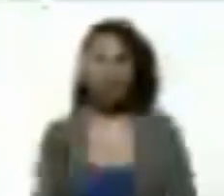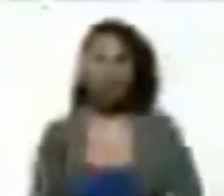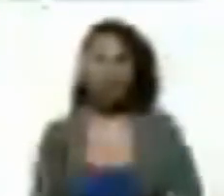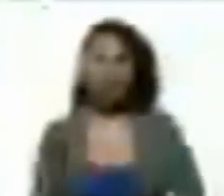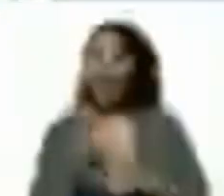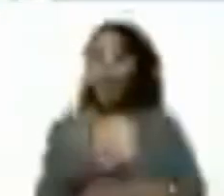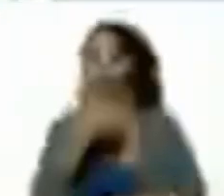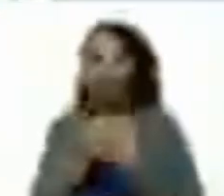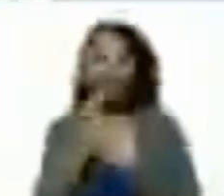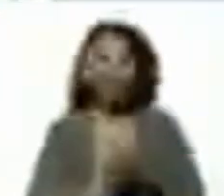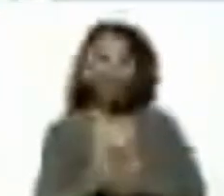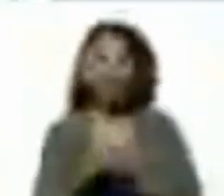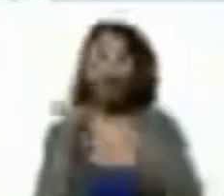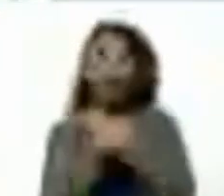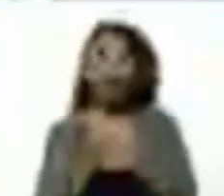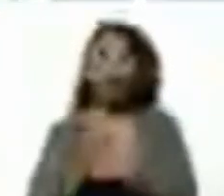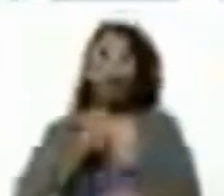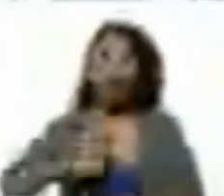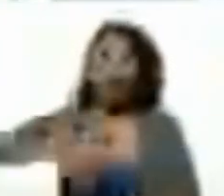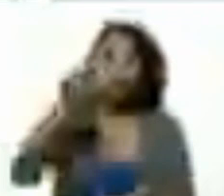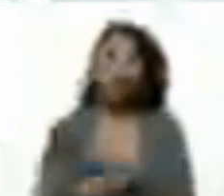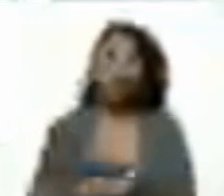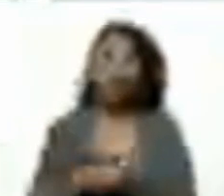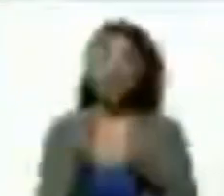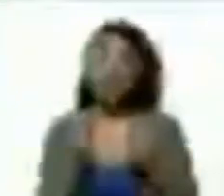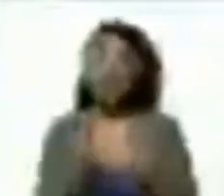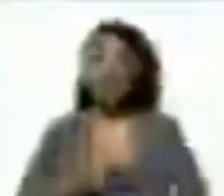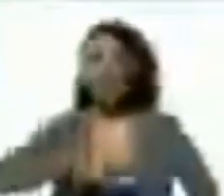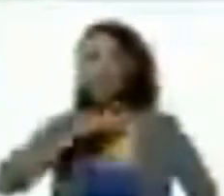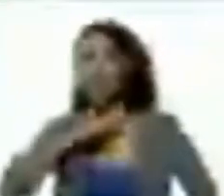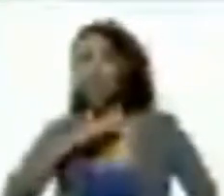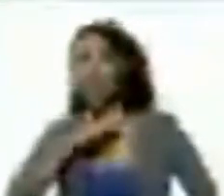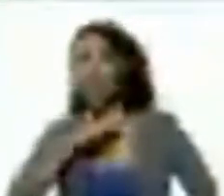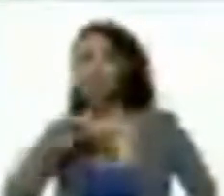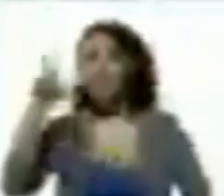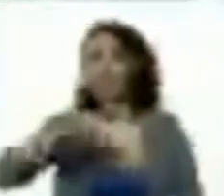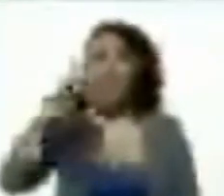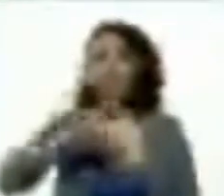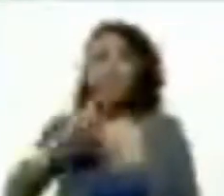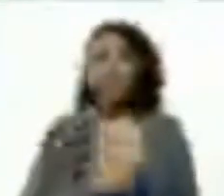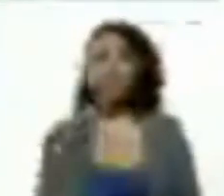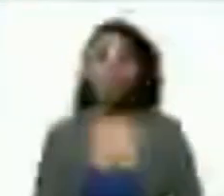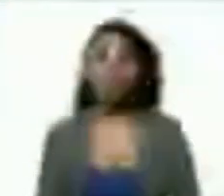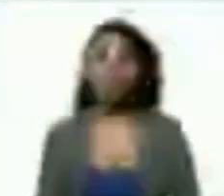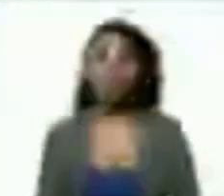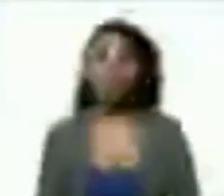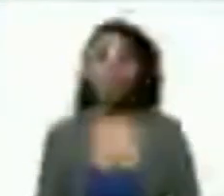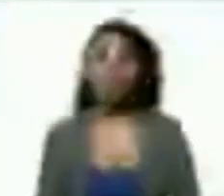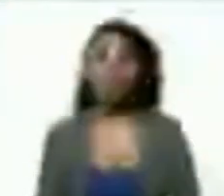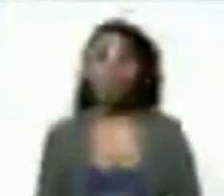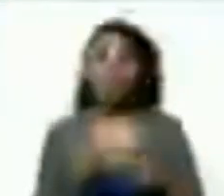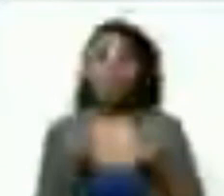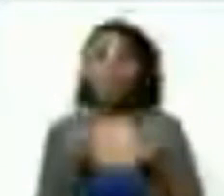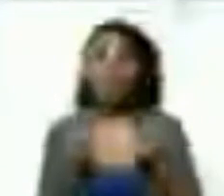Así de sencillo. Igualmente estoy aprobando los recursos suficientes y necesarios en